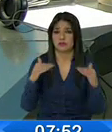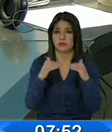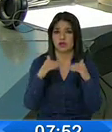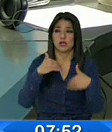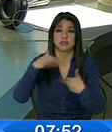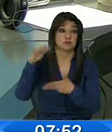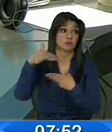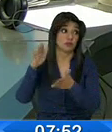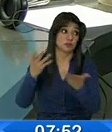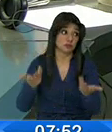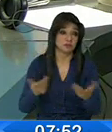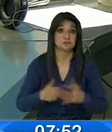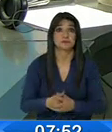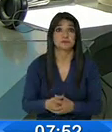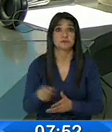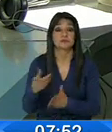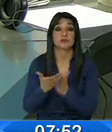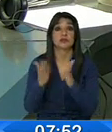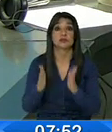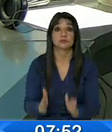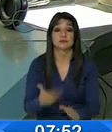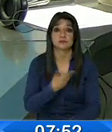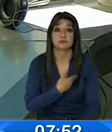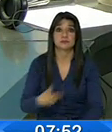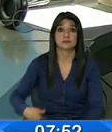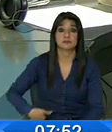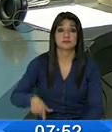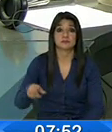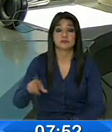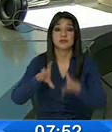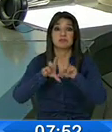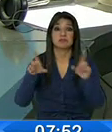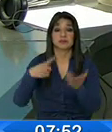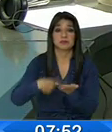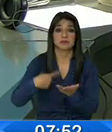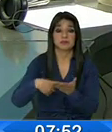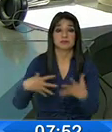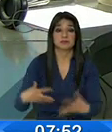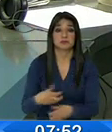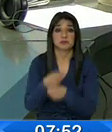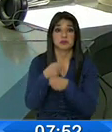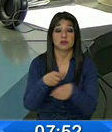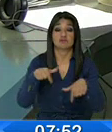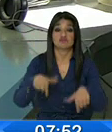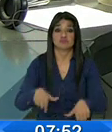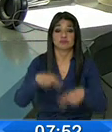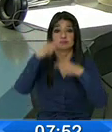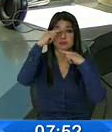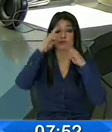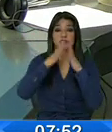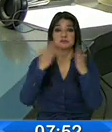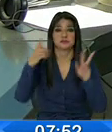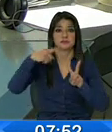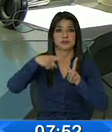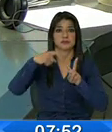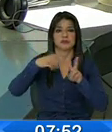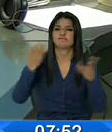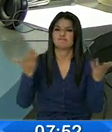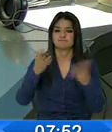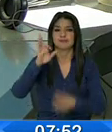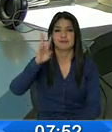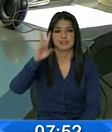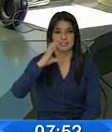exportar el economista ramiro crespo presidente de analytica securities aquí en el noticiero el promedio tv a través de